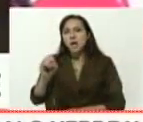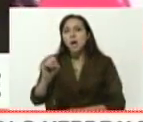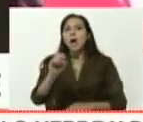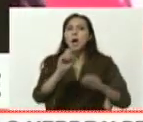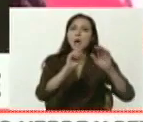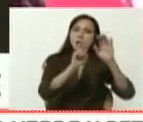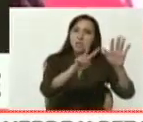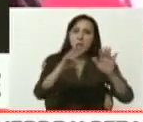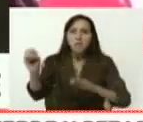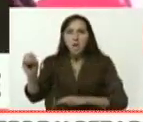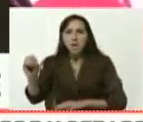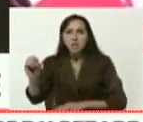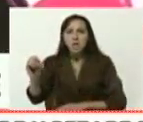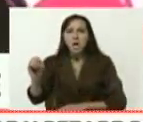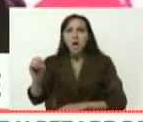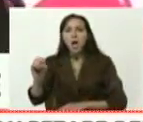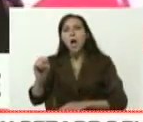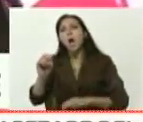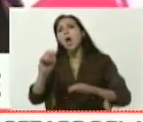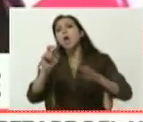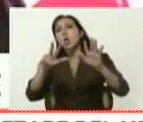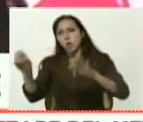del 60 y los 80.